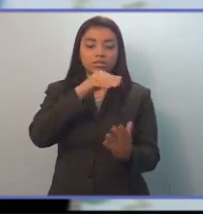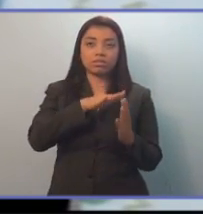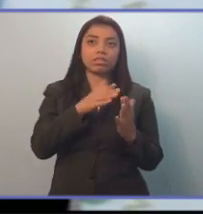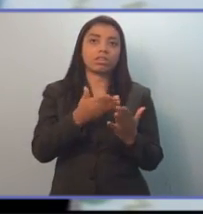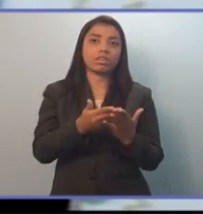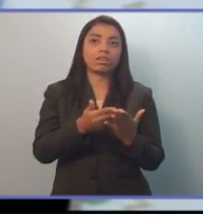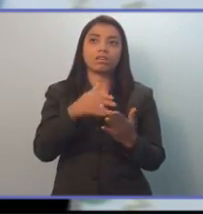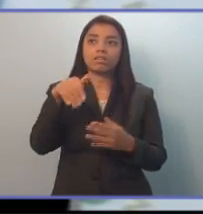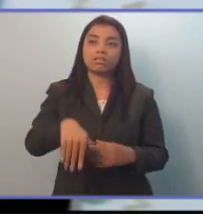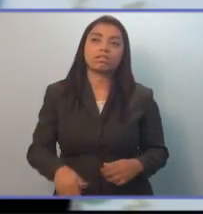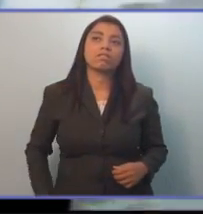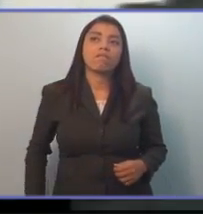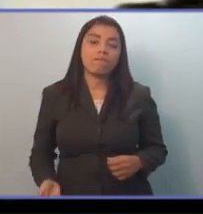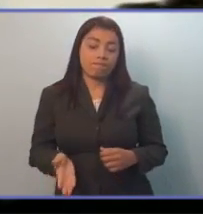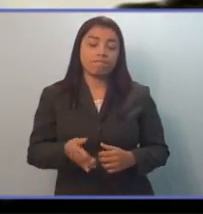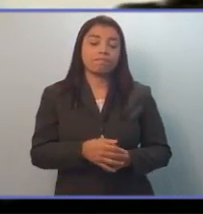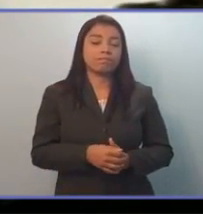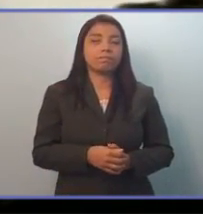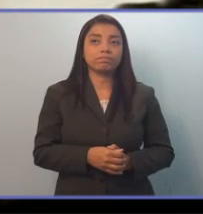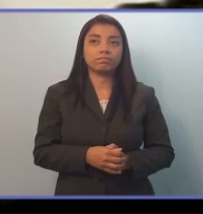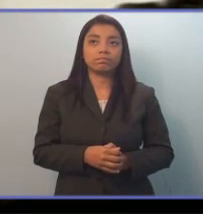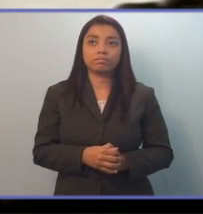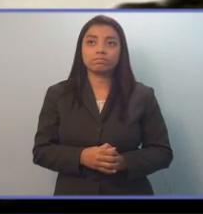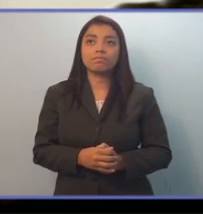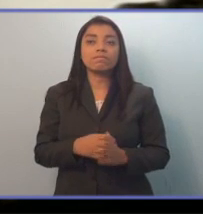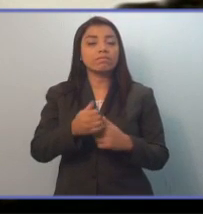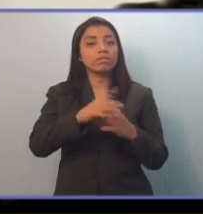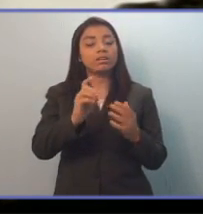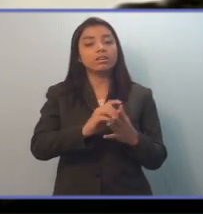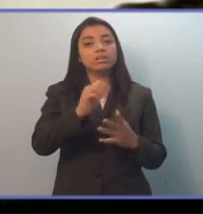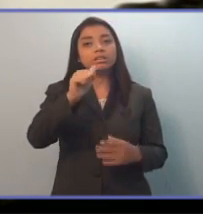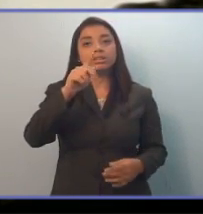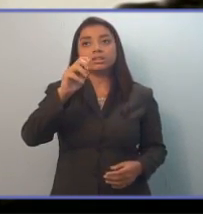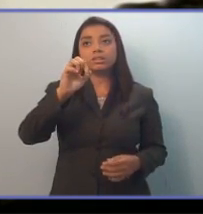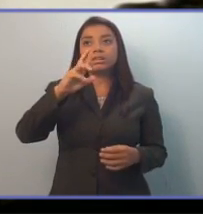archivaron. Bueno. Diputado Almendares.